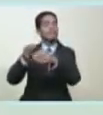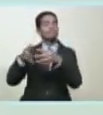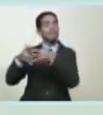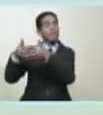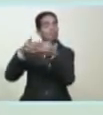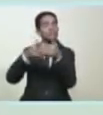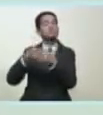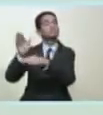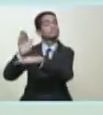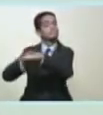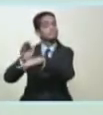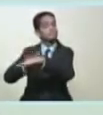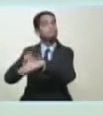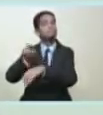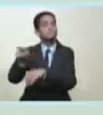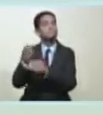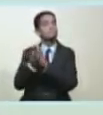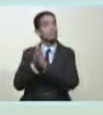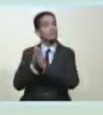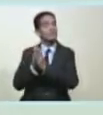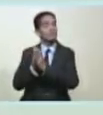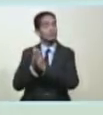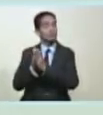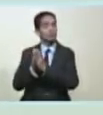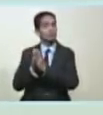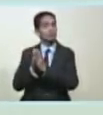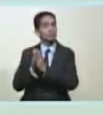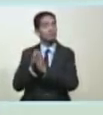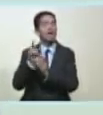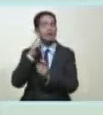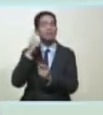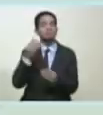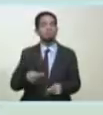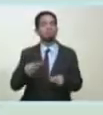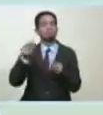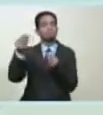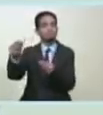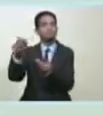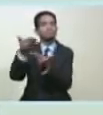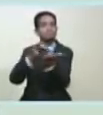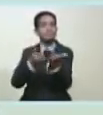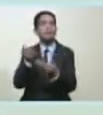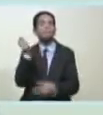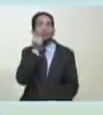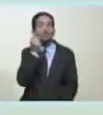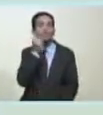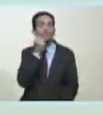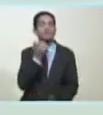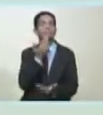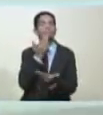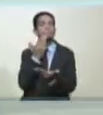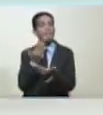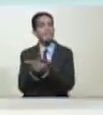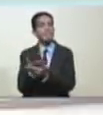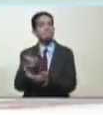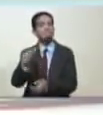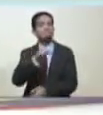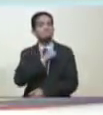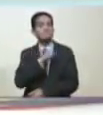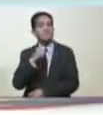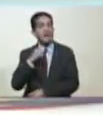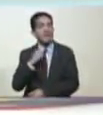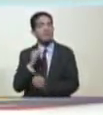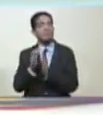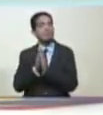Venezuela. Más de 10 notas de protesta se han entregado para exigir la rectificación en privado, en